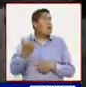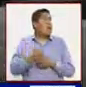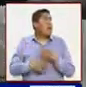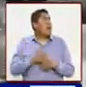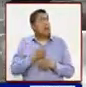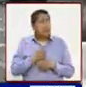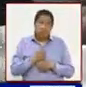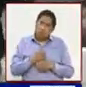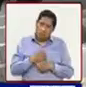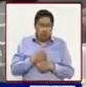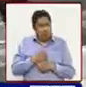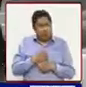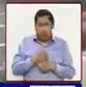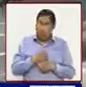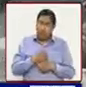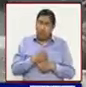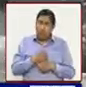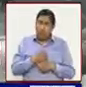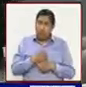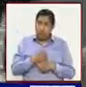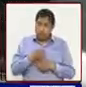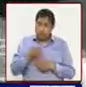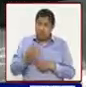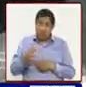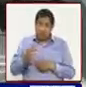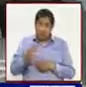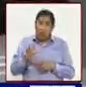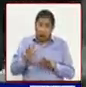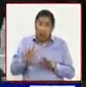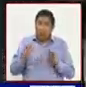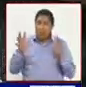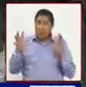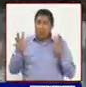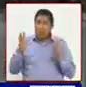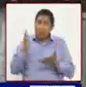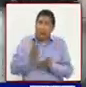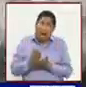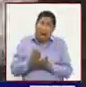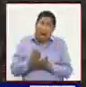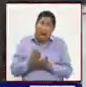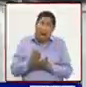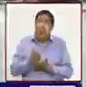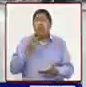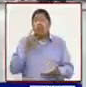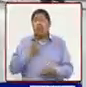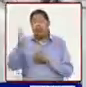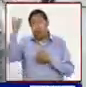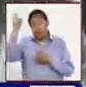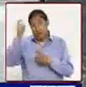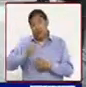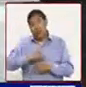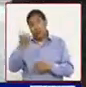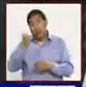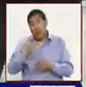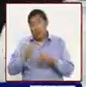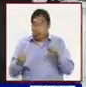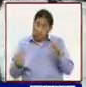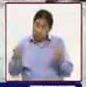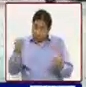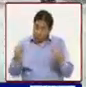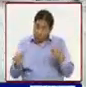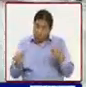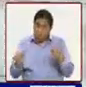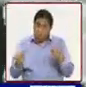3 años. ¿No ve que un poco también el hecho de que paren acá perjudique que otros vehículos puedan